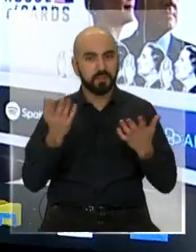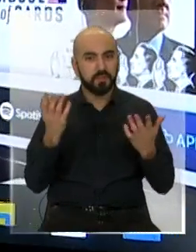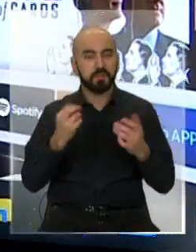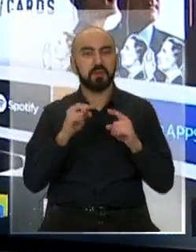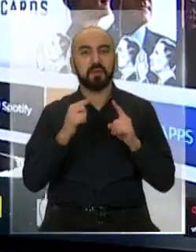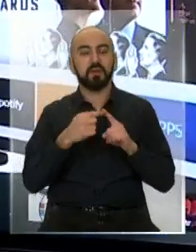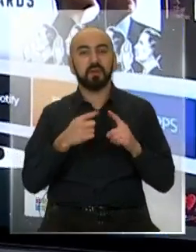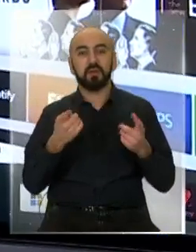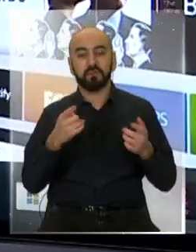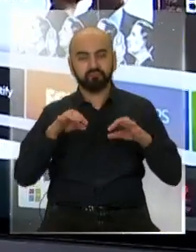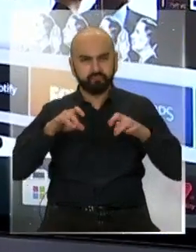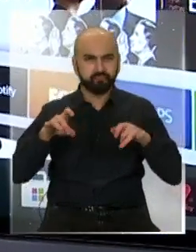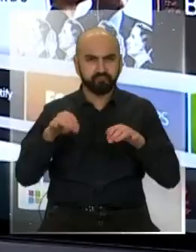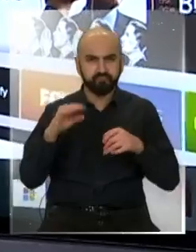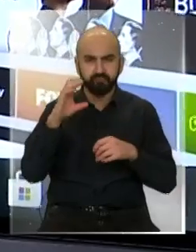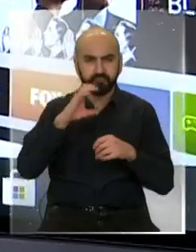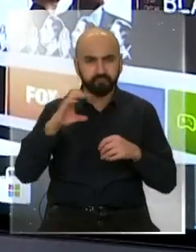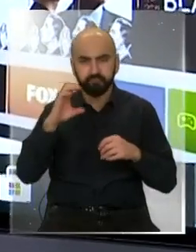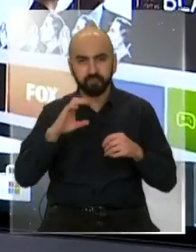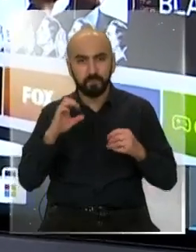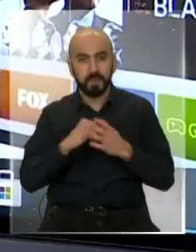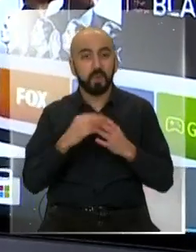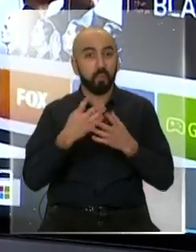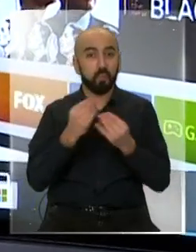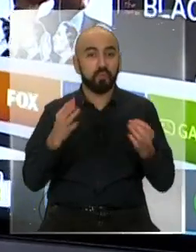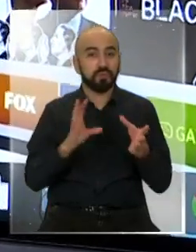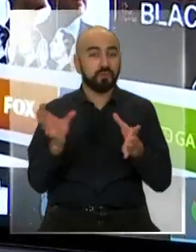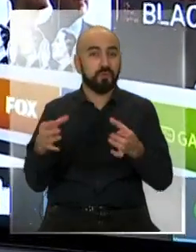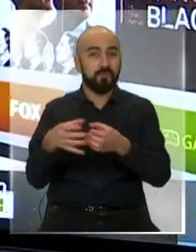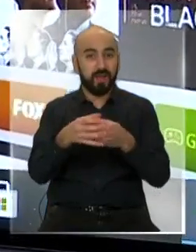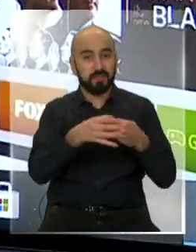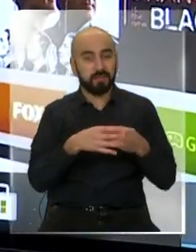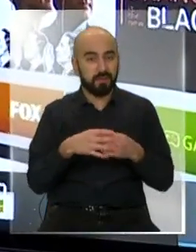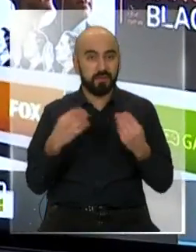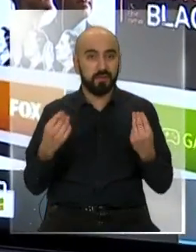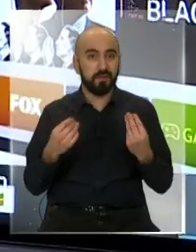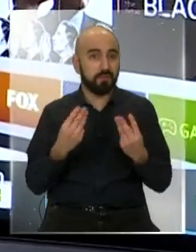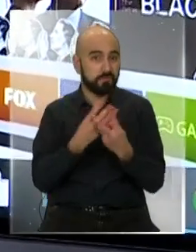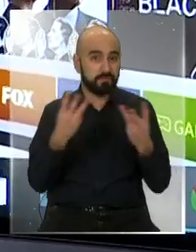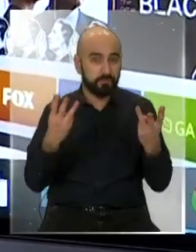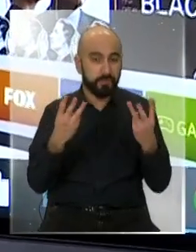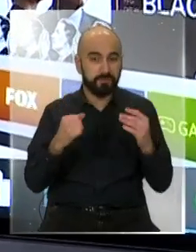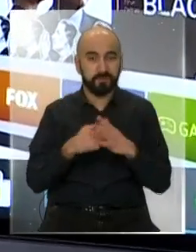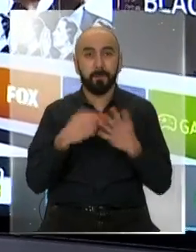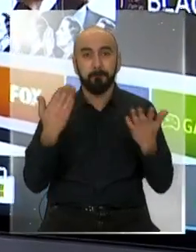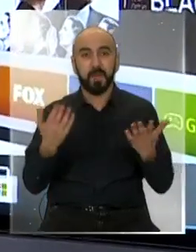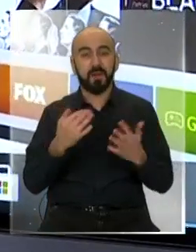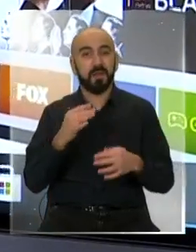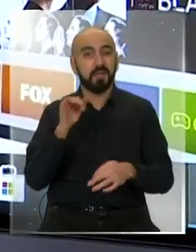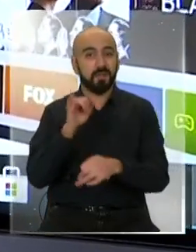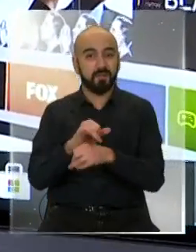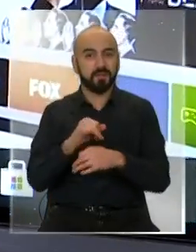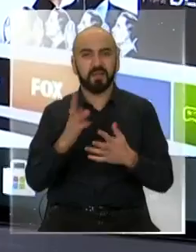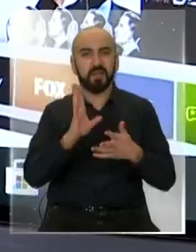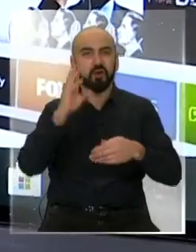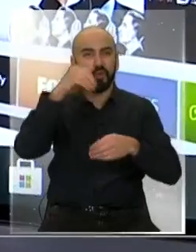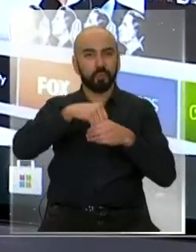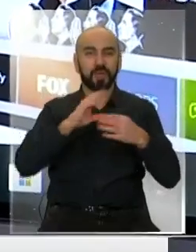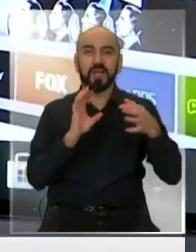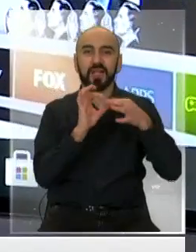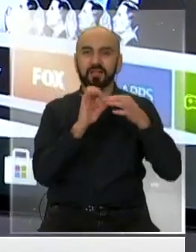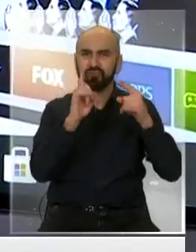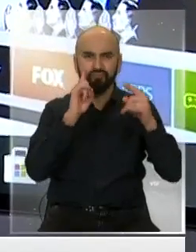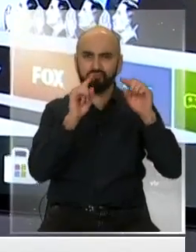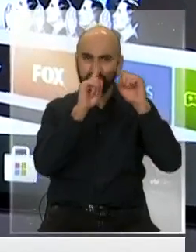virtuales que muchas de las bandas que están a través de estas páginas para realizar una serie de estafas incorporan el candado